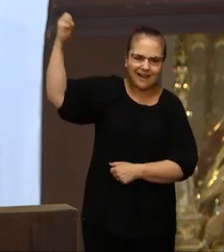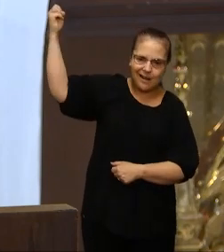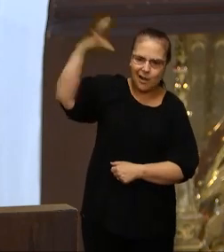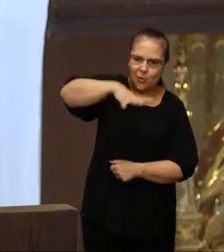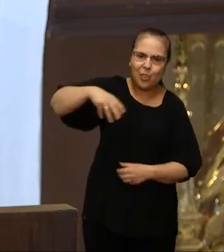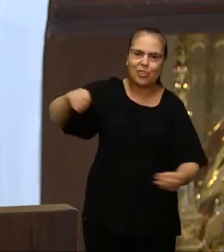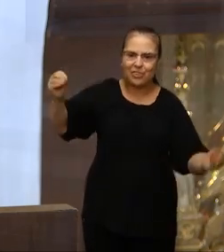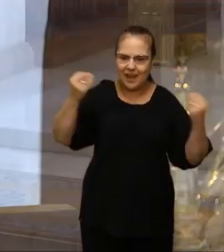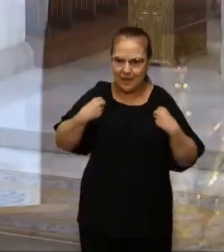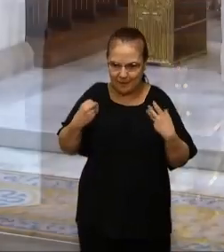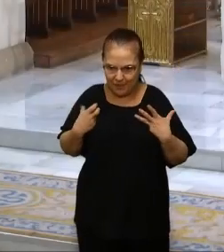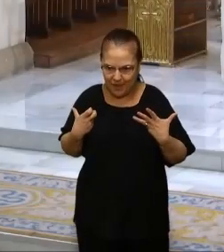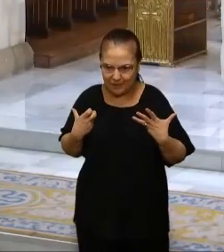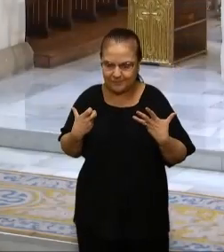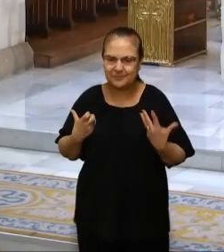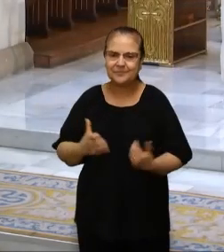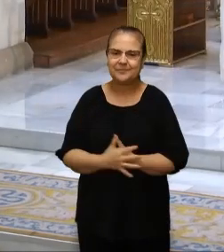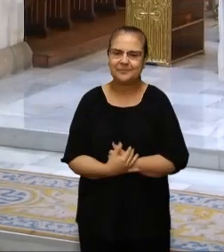vida.